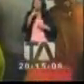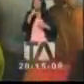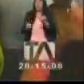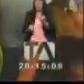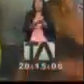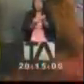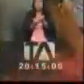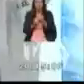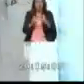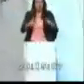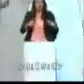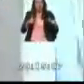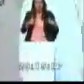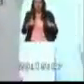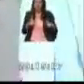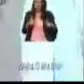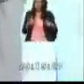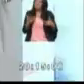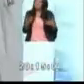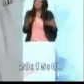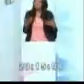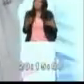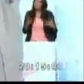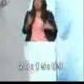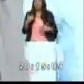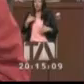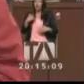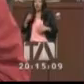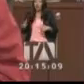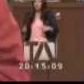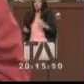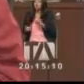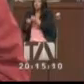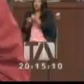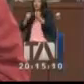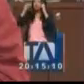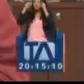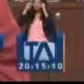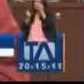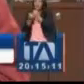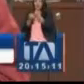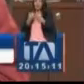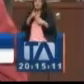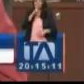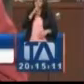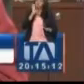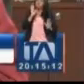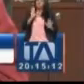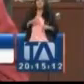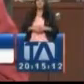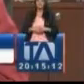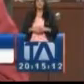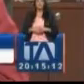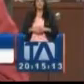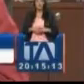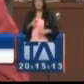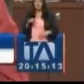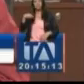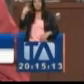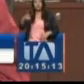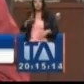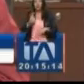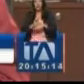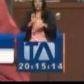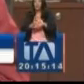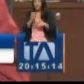al candidato oficialista y se desconoce si respaldarán a Lasso. La segunda vuelta será un plebiscito que va a determinar si los